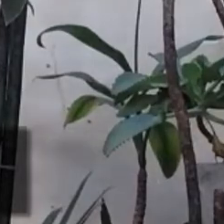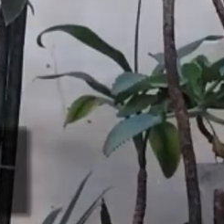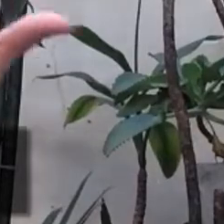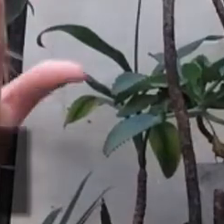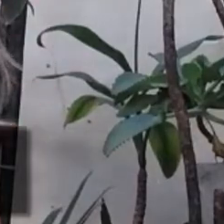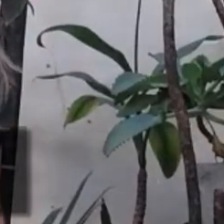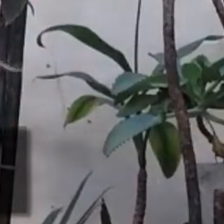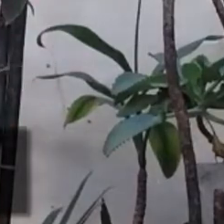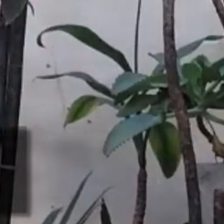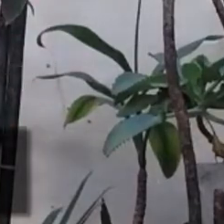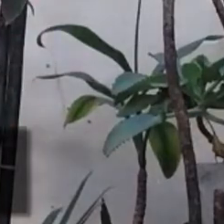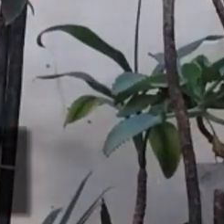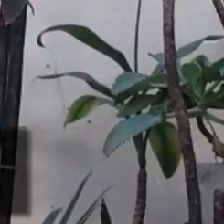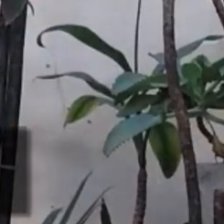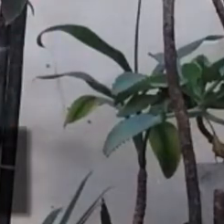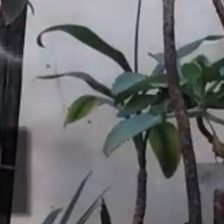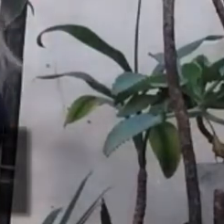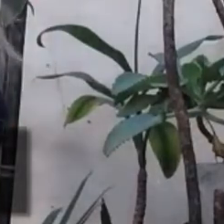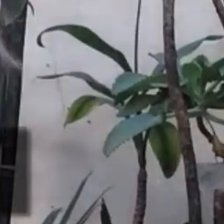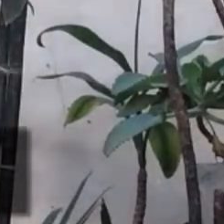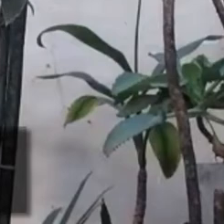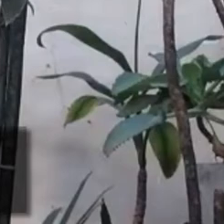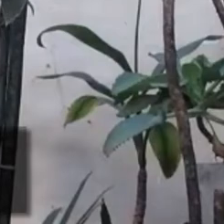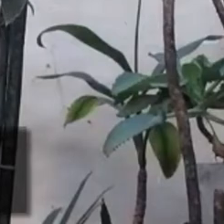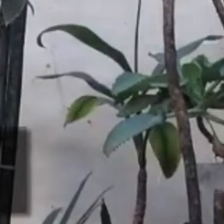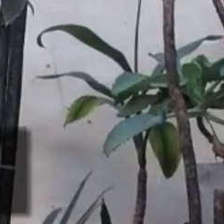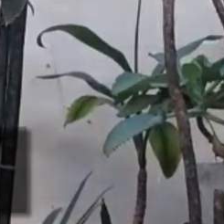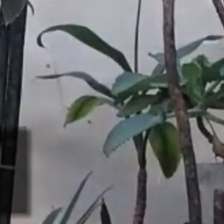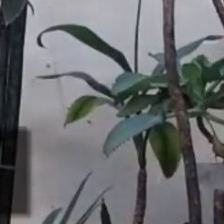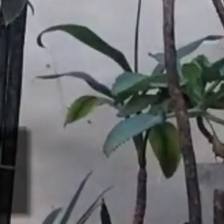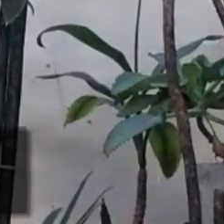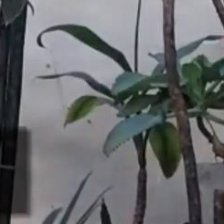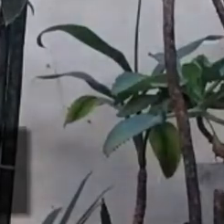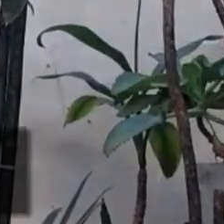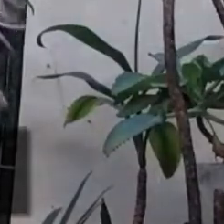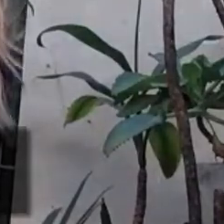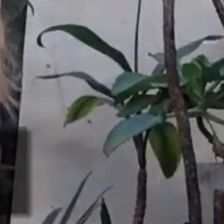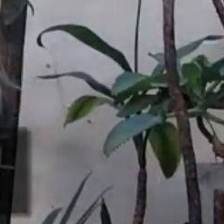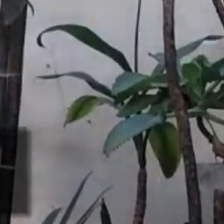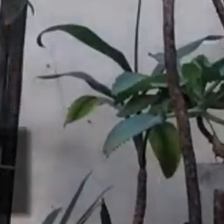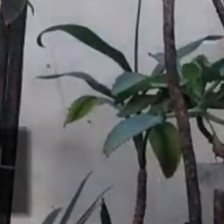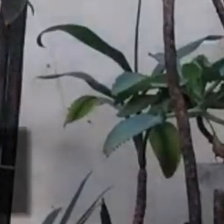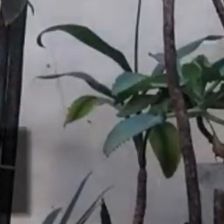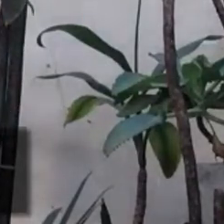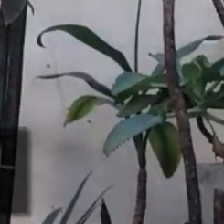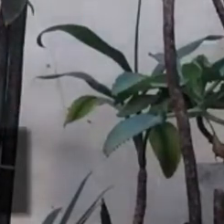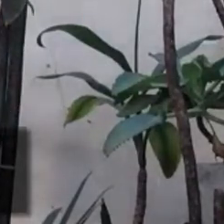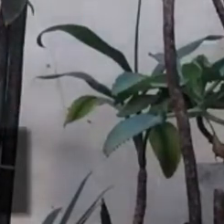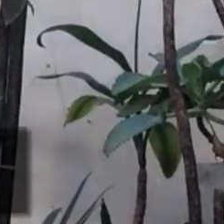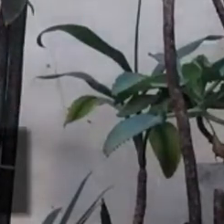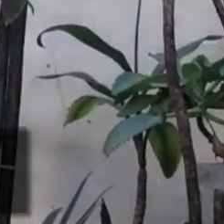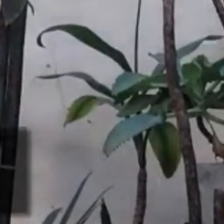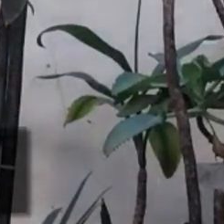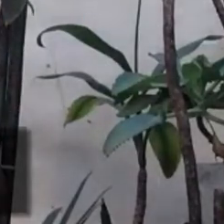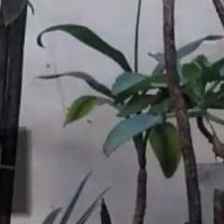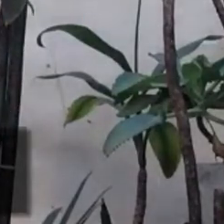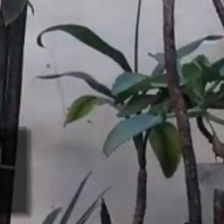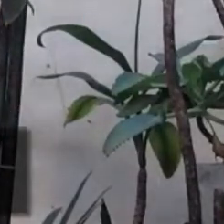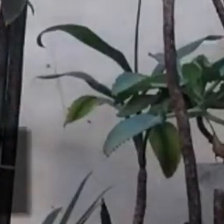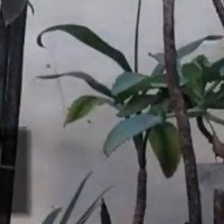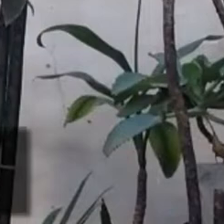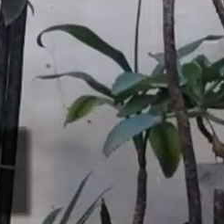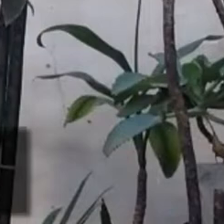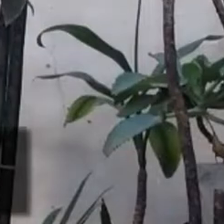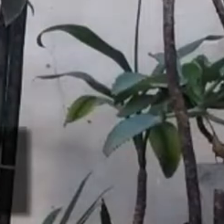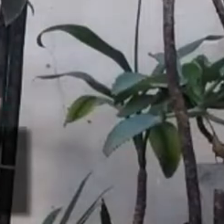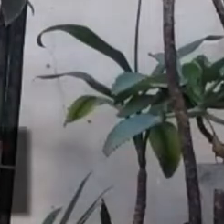él tiene su propia fortaleza, no debería estar regulado por represas. También el problema de la contaminación, nos